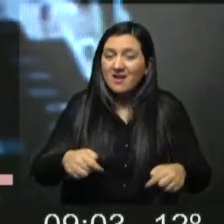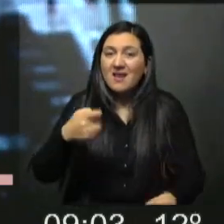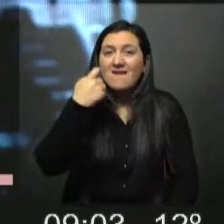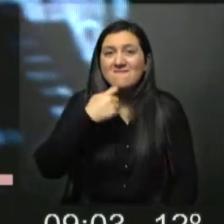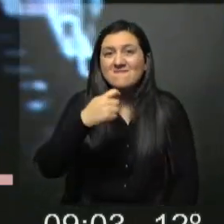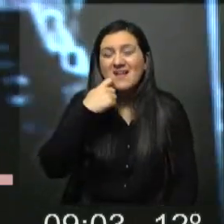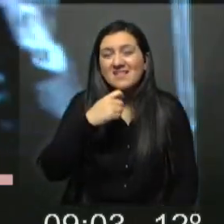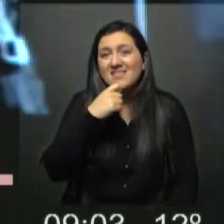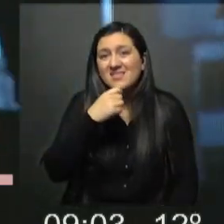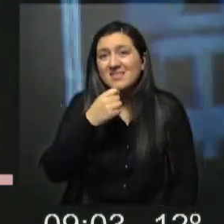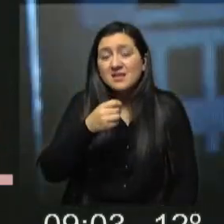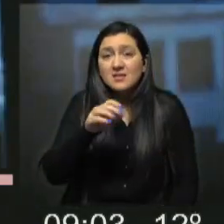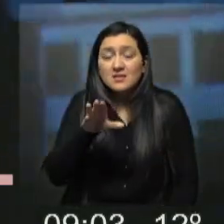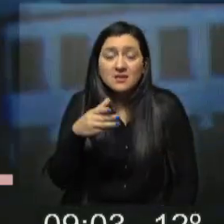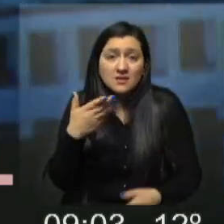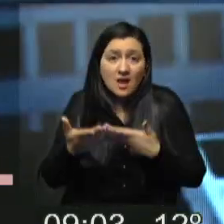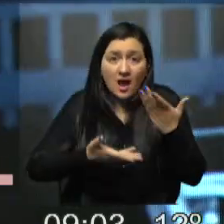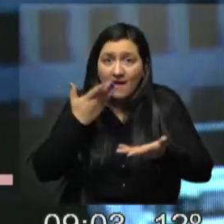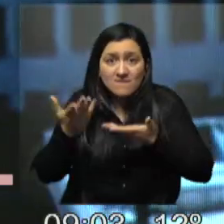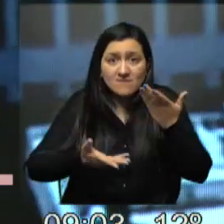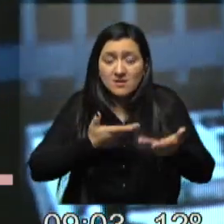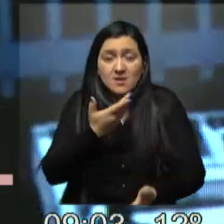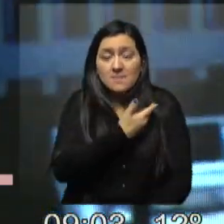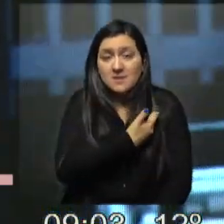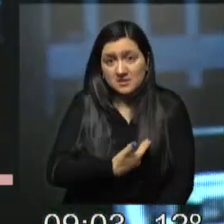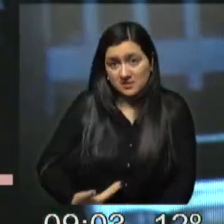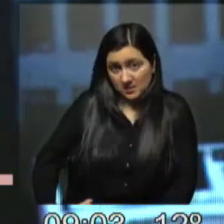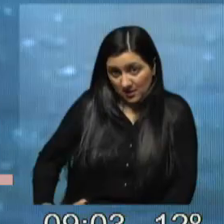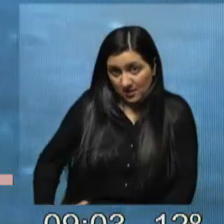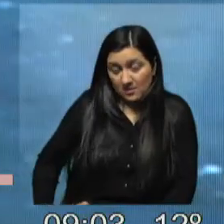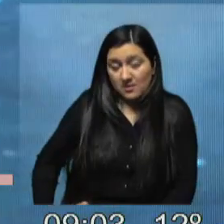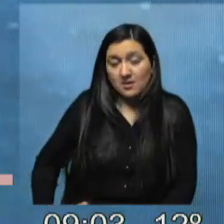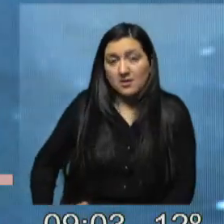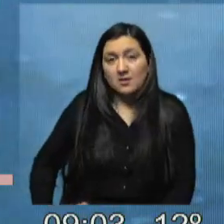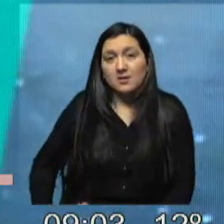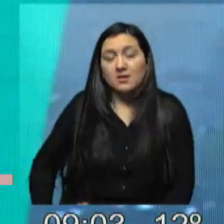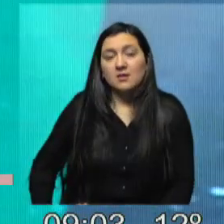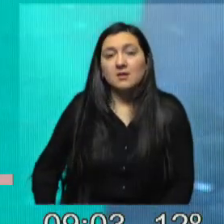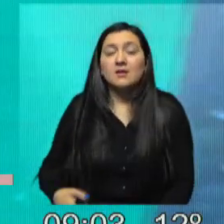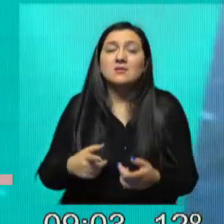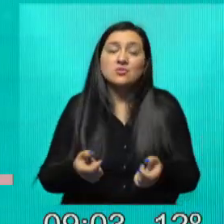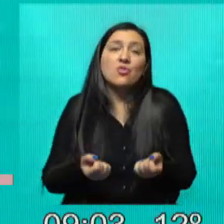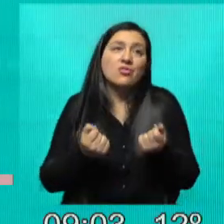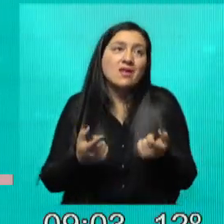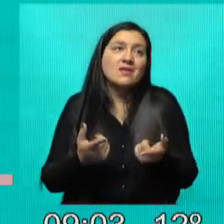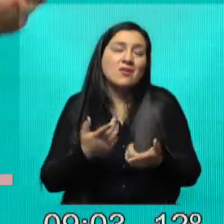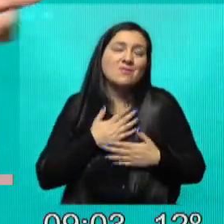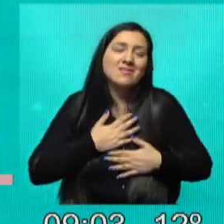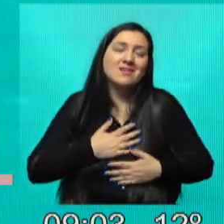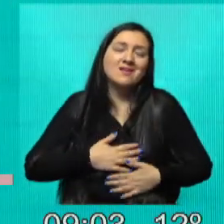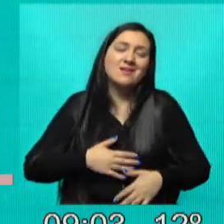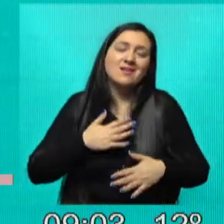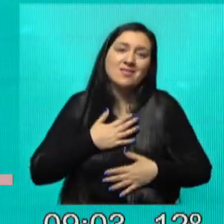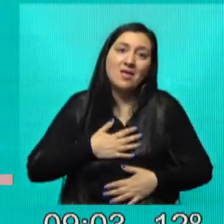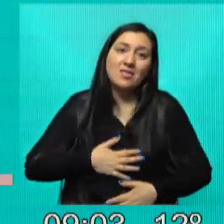de pronunciamiento, la falta de expresión de parte del presidente, que de alguna forma tranquilizaría o daría como una señal a su